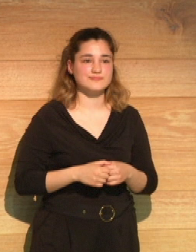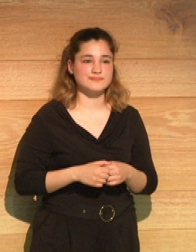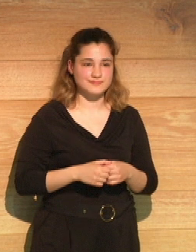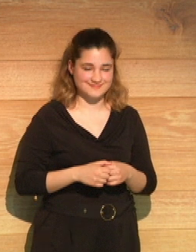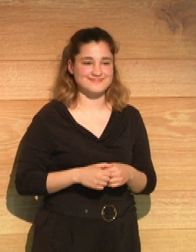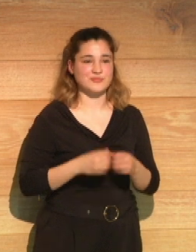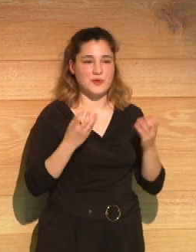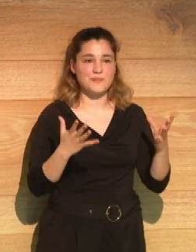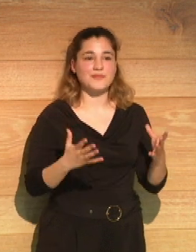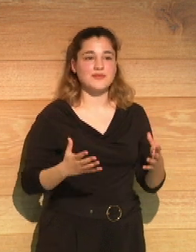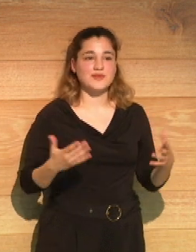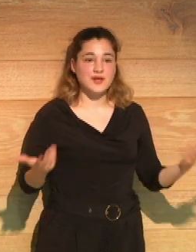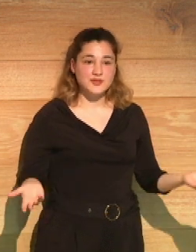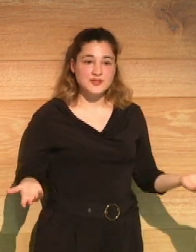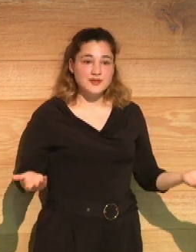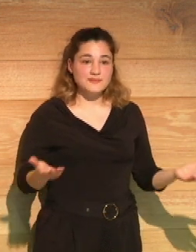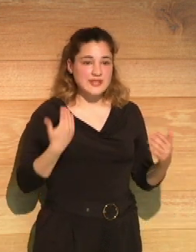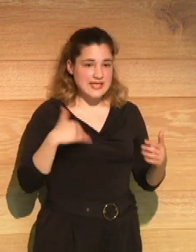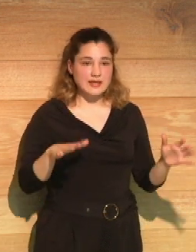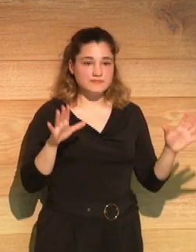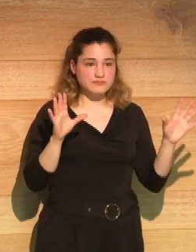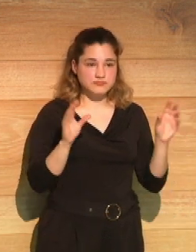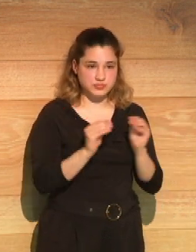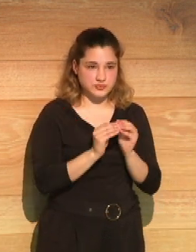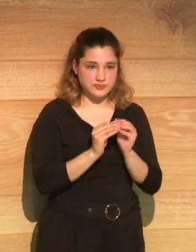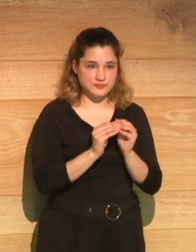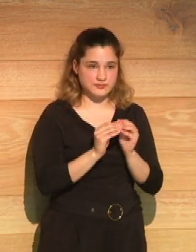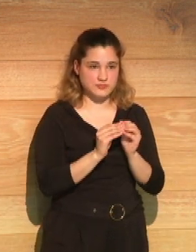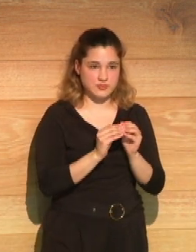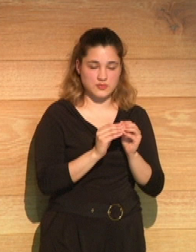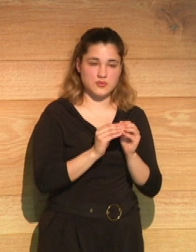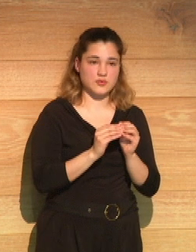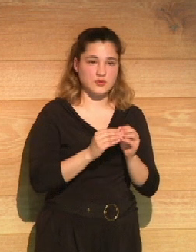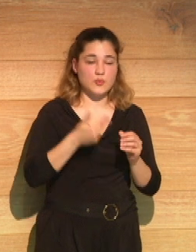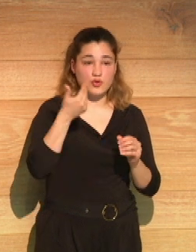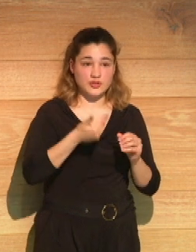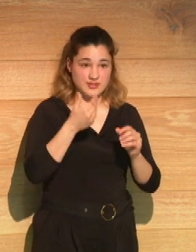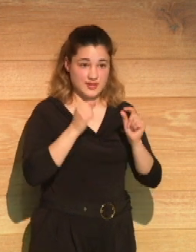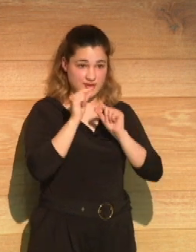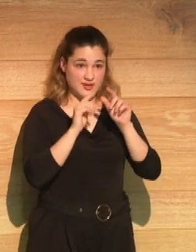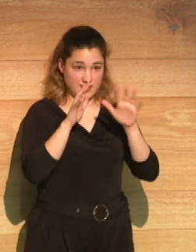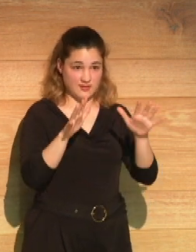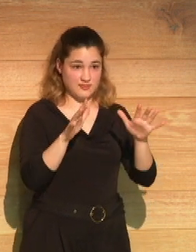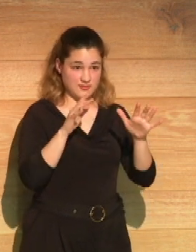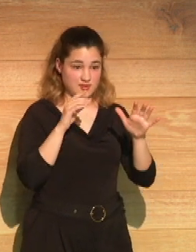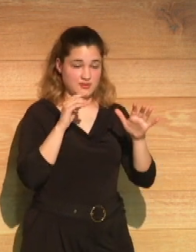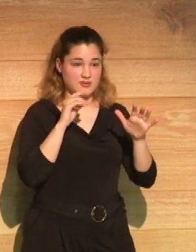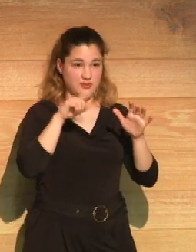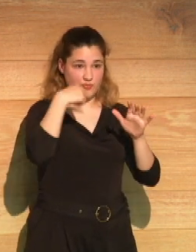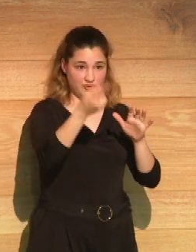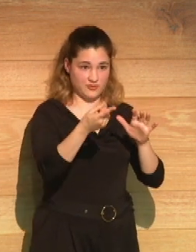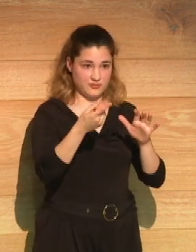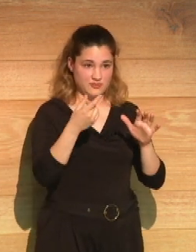Muy bien, entonces, ya cerrando, pues. Entonces, la relevancia digital en la pospandemia. ¿Sobrevivirán los intercambios